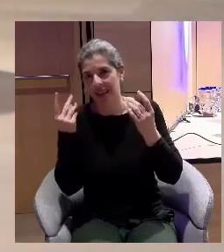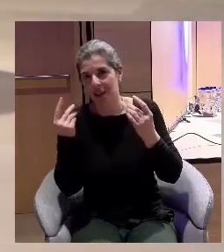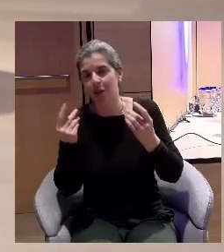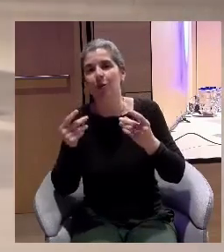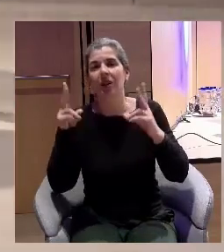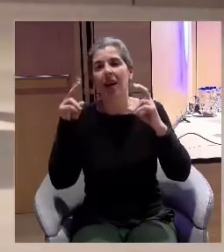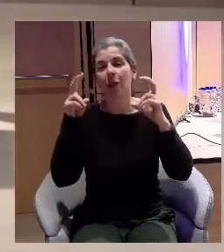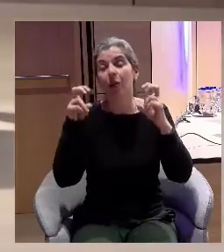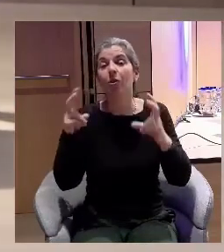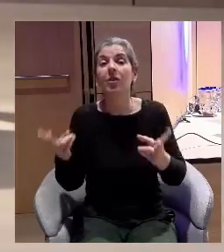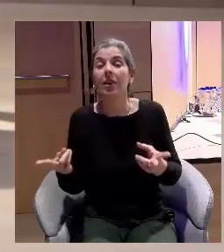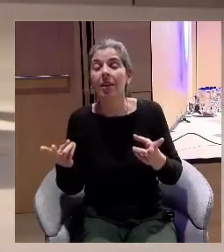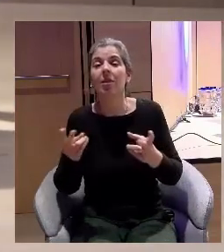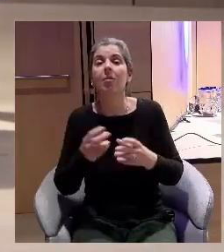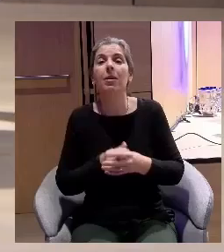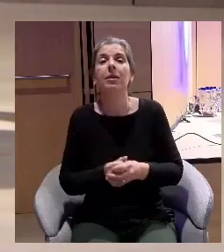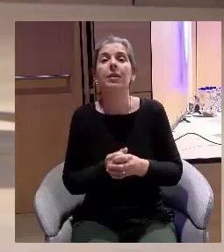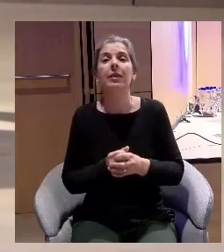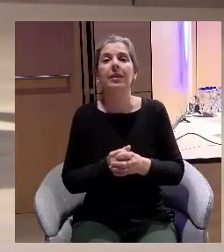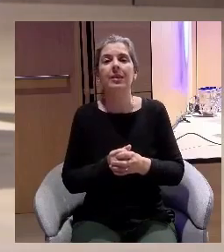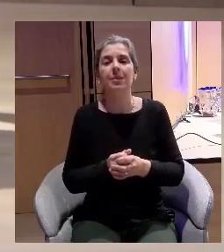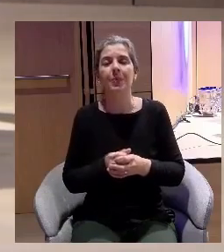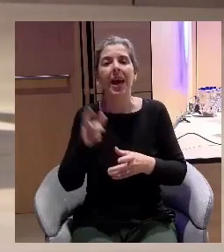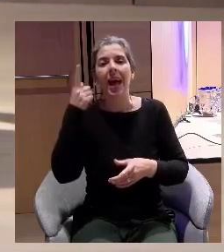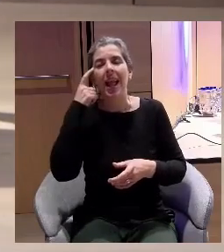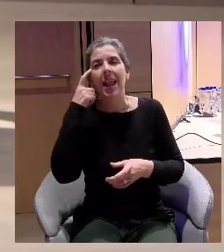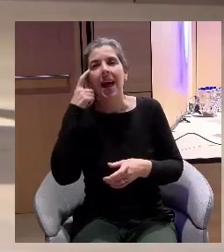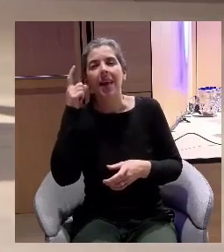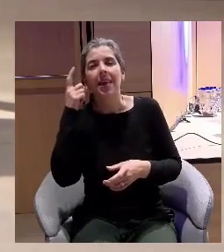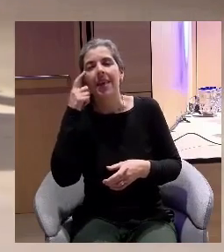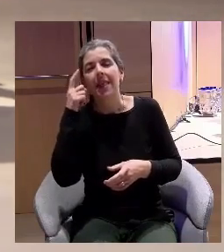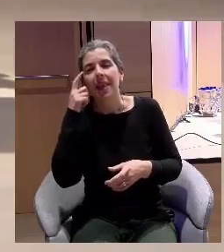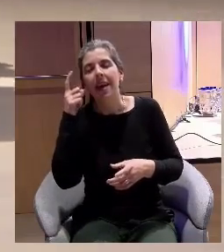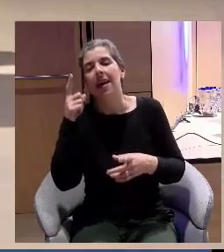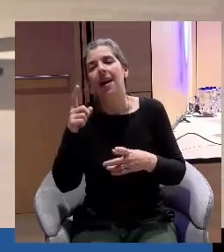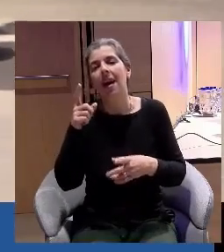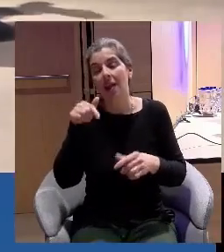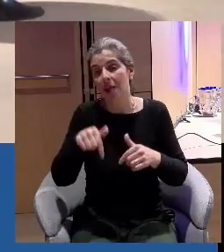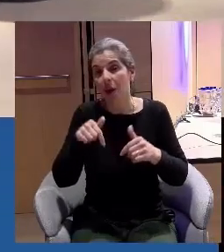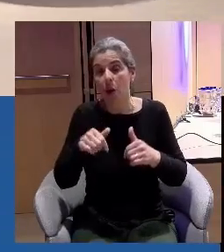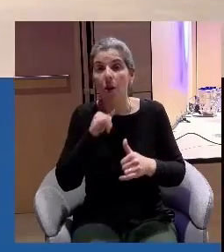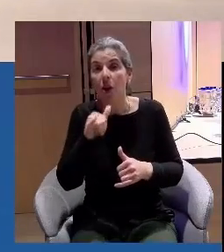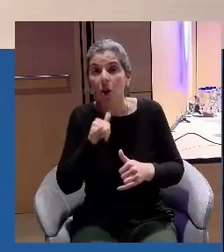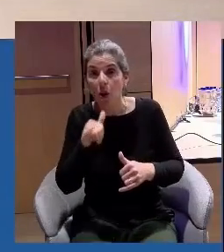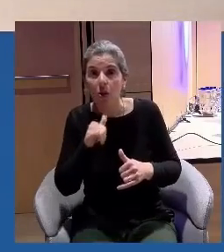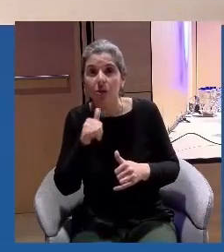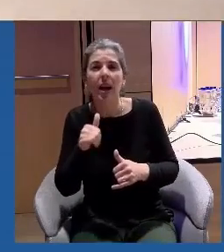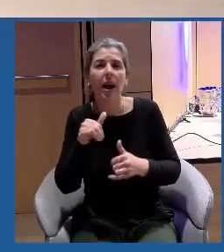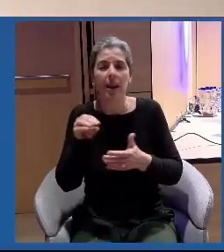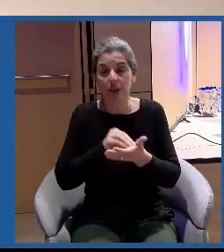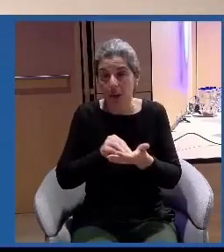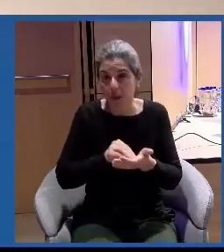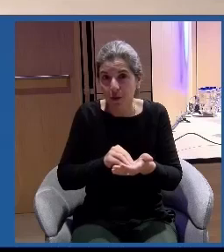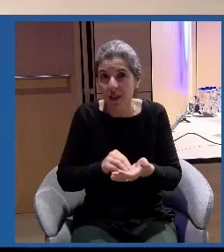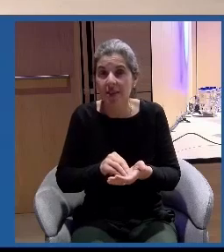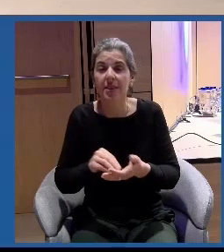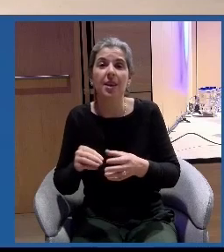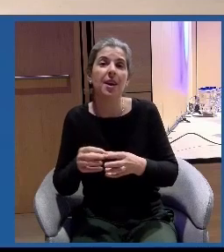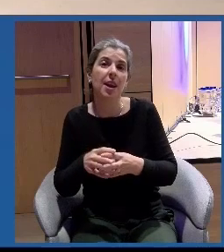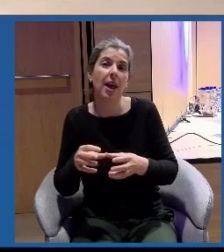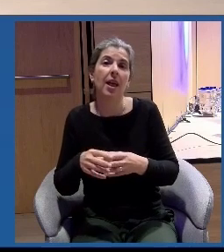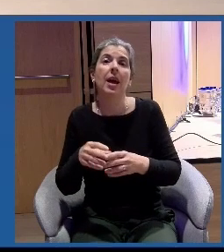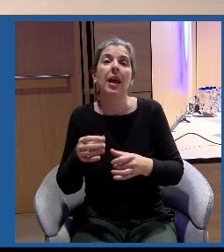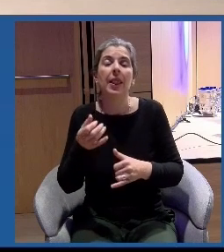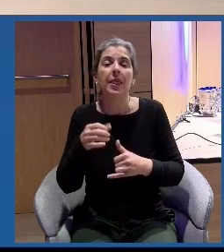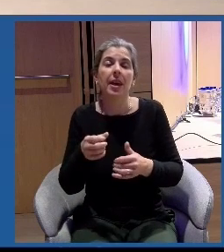Básicamente, la idea de hoy era contarles en nombre de la oficina en la que me desempeño, que es la Unidad de Acceso a la Información